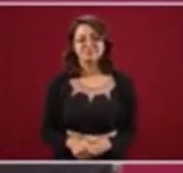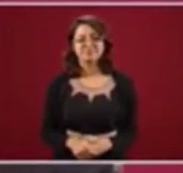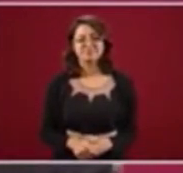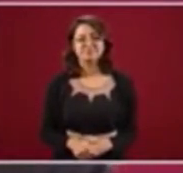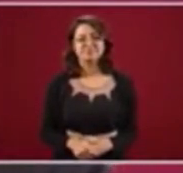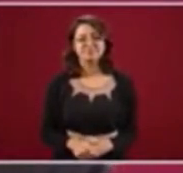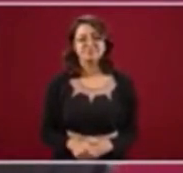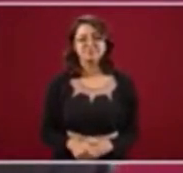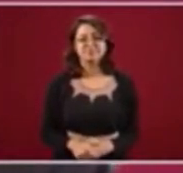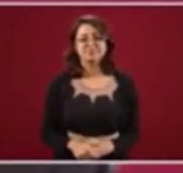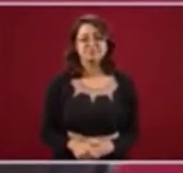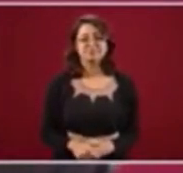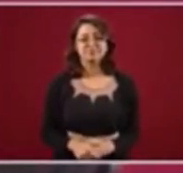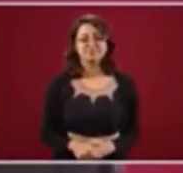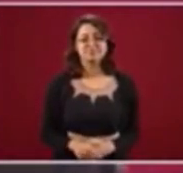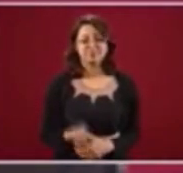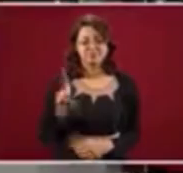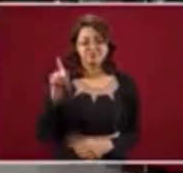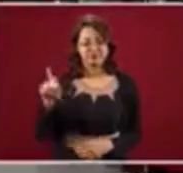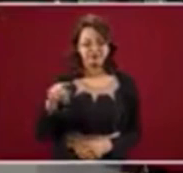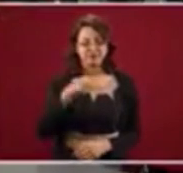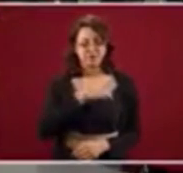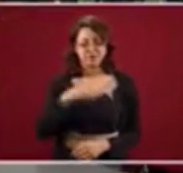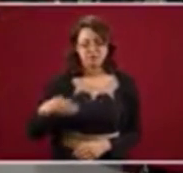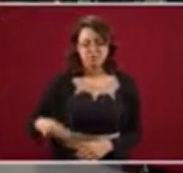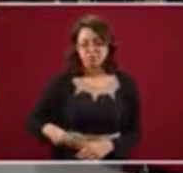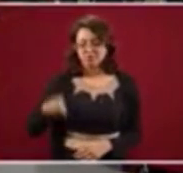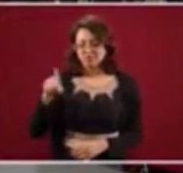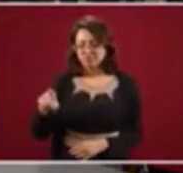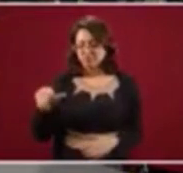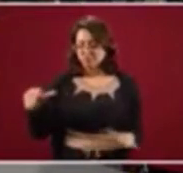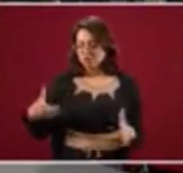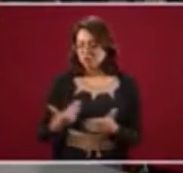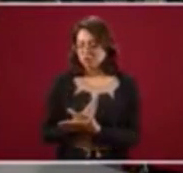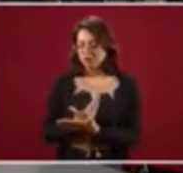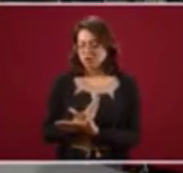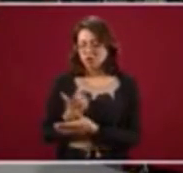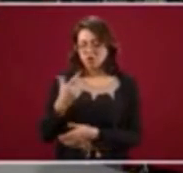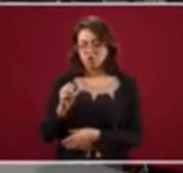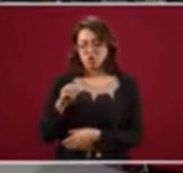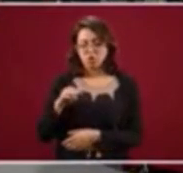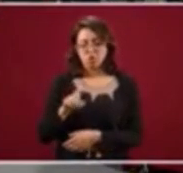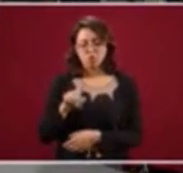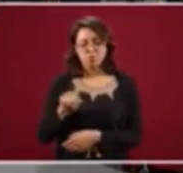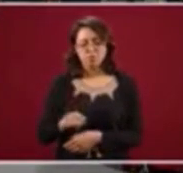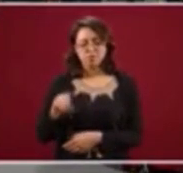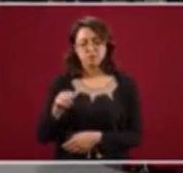¿Cómo se llama el municipio de donde nació Gómez Morín?